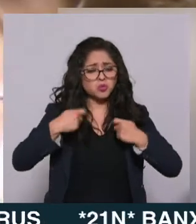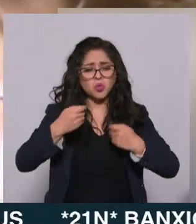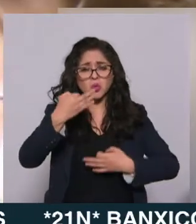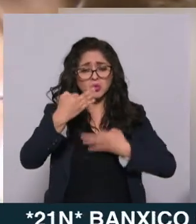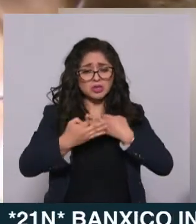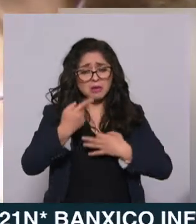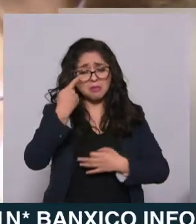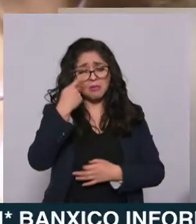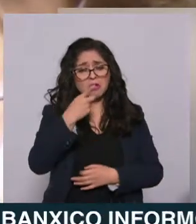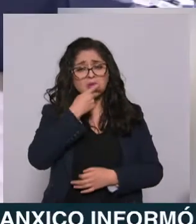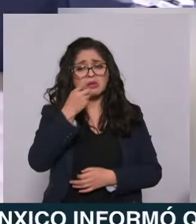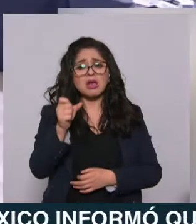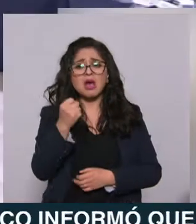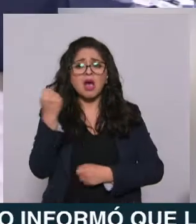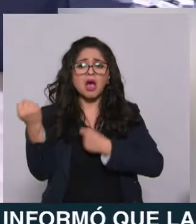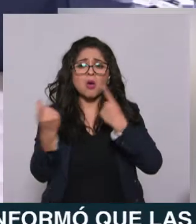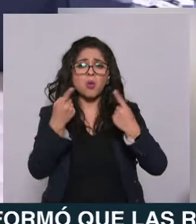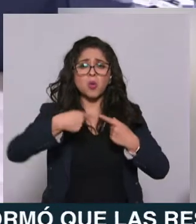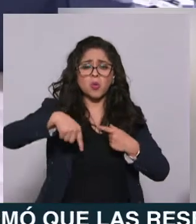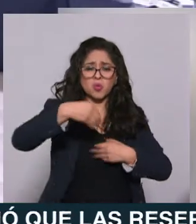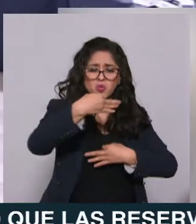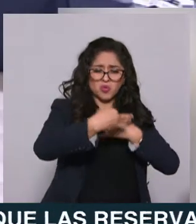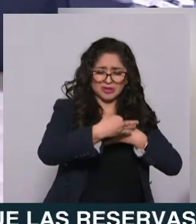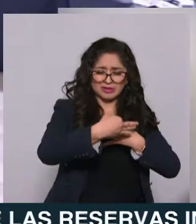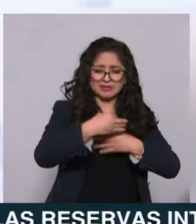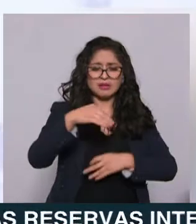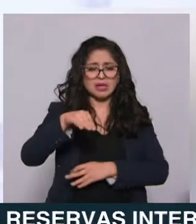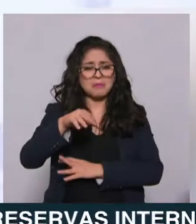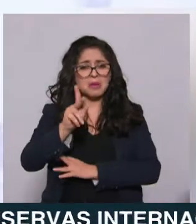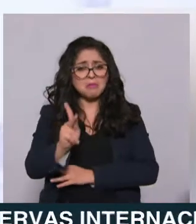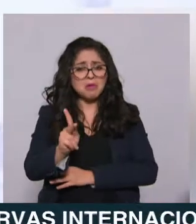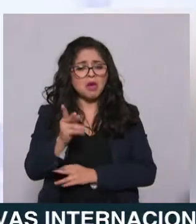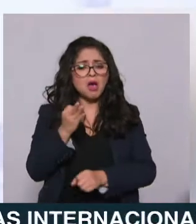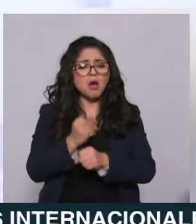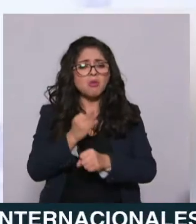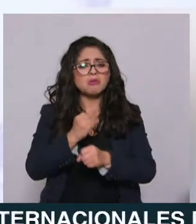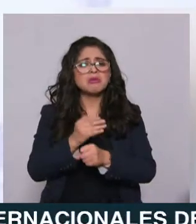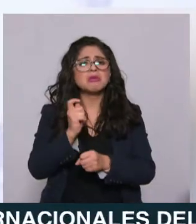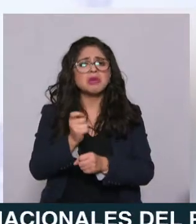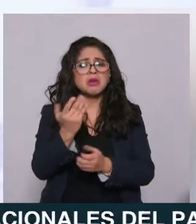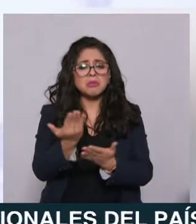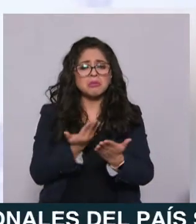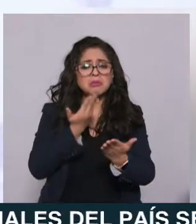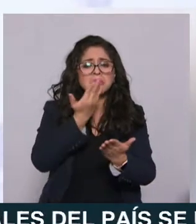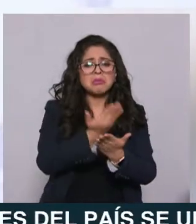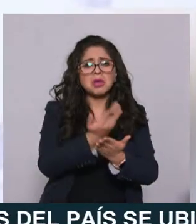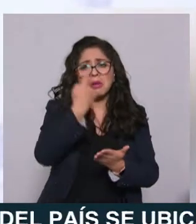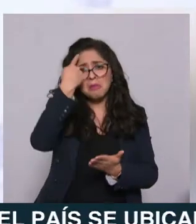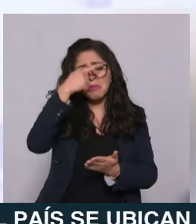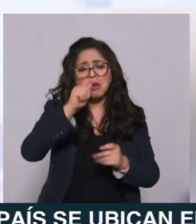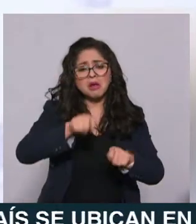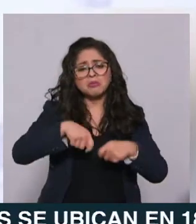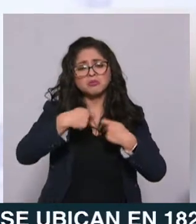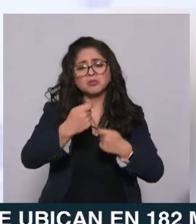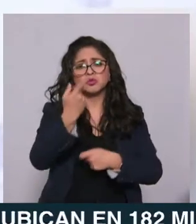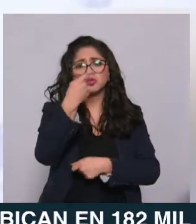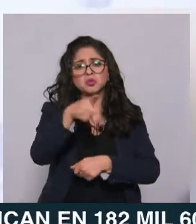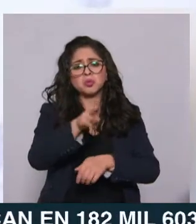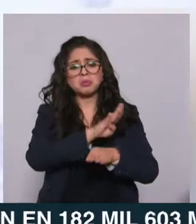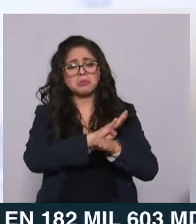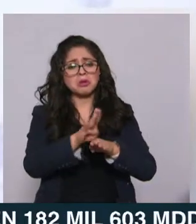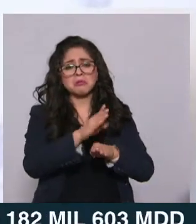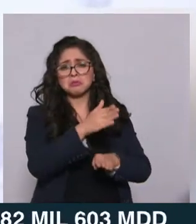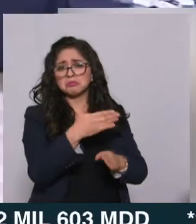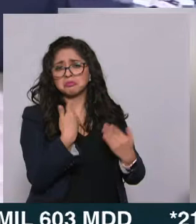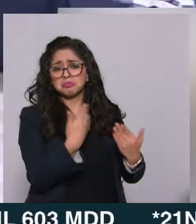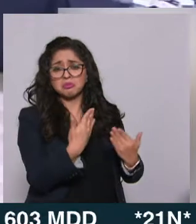de manera deshonesta algunos jueces y ministerios públicos tienen a la mano lo que se les ofrezca para su propio beneficio, por lo que afirmó